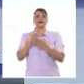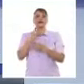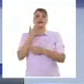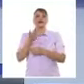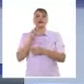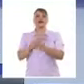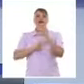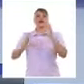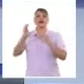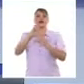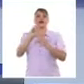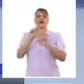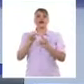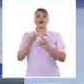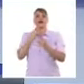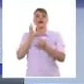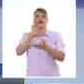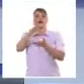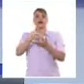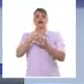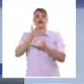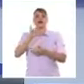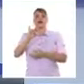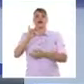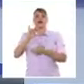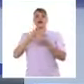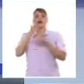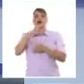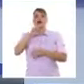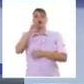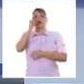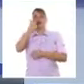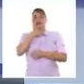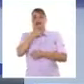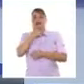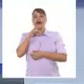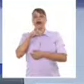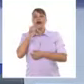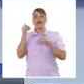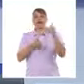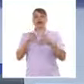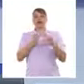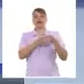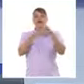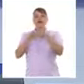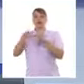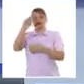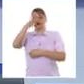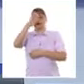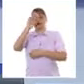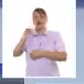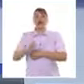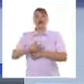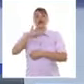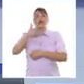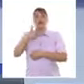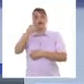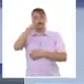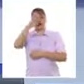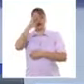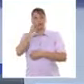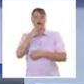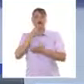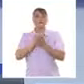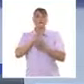cumbre del MNOAL con sede en Uganda. En ella participa una delegación cubana encabezada por el vicepresidente de la República, Salvador Valdés